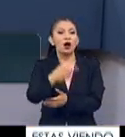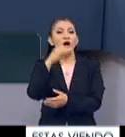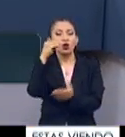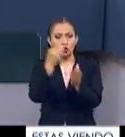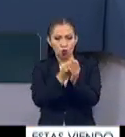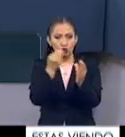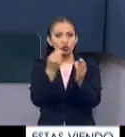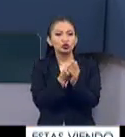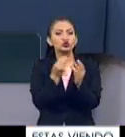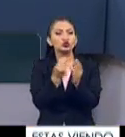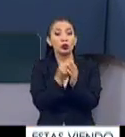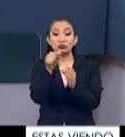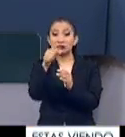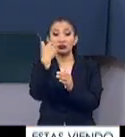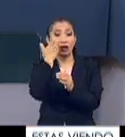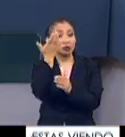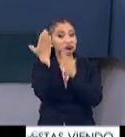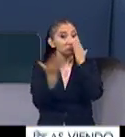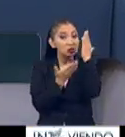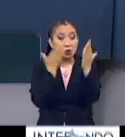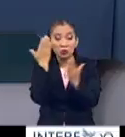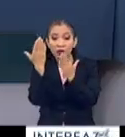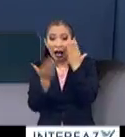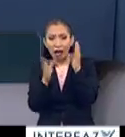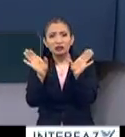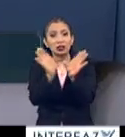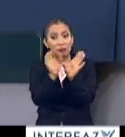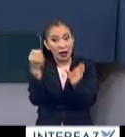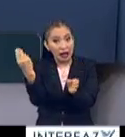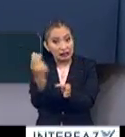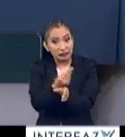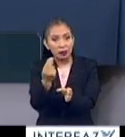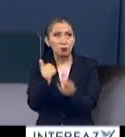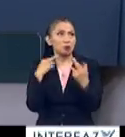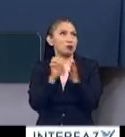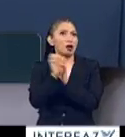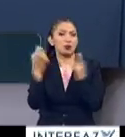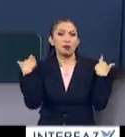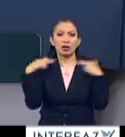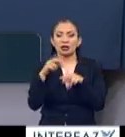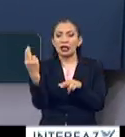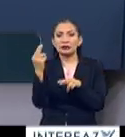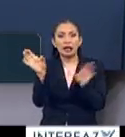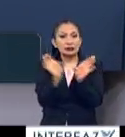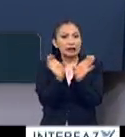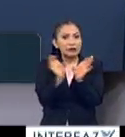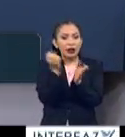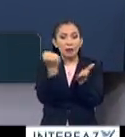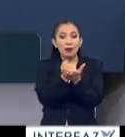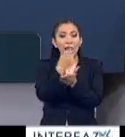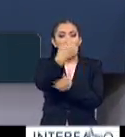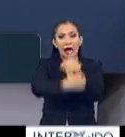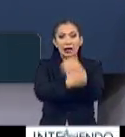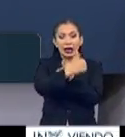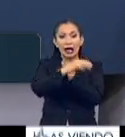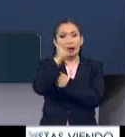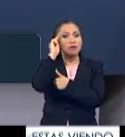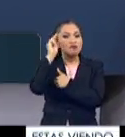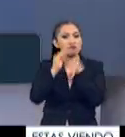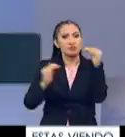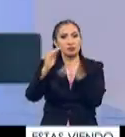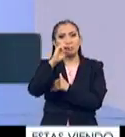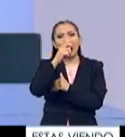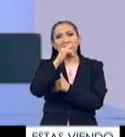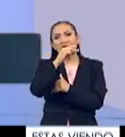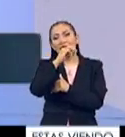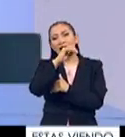Estos cursos, si alguien los quiere, necesita el certificado. Por ejemplo, un docente necesita para la carrera magisterial o no sé